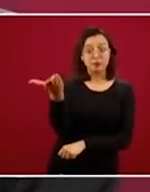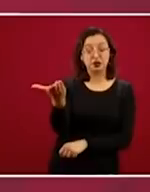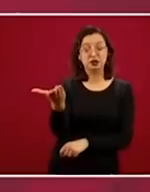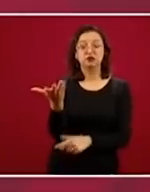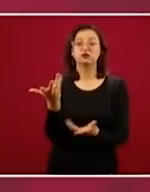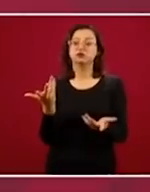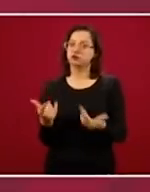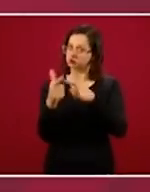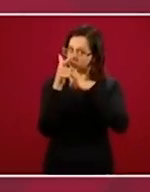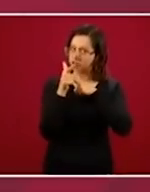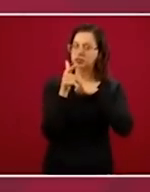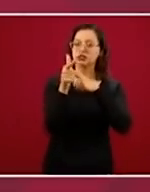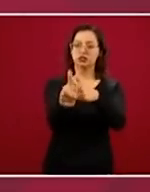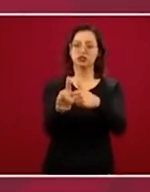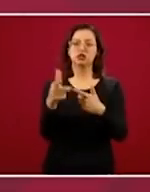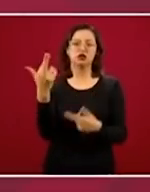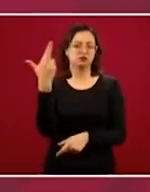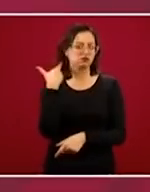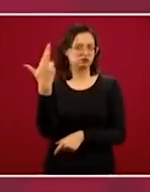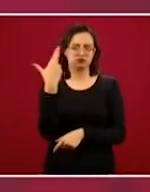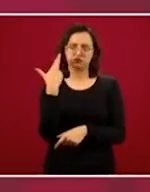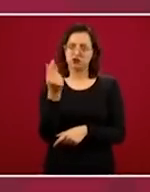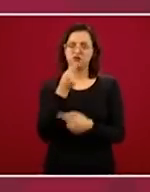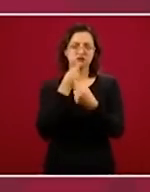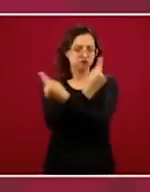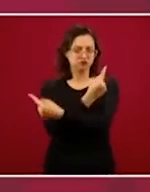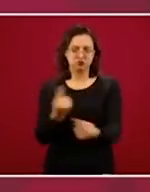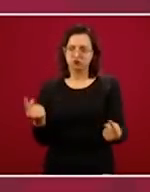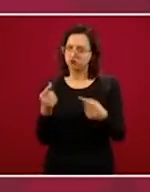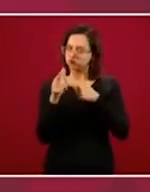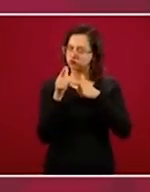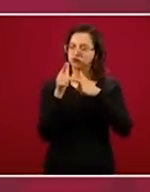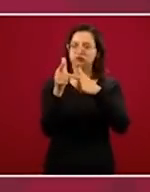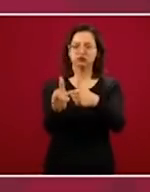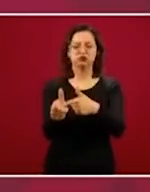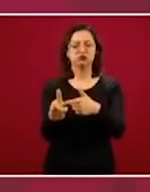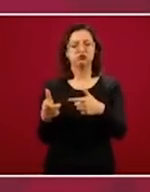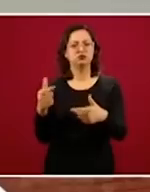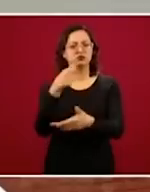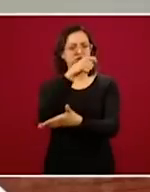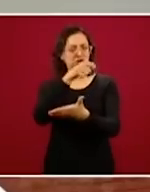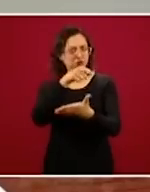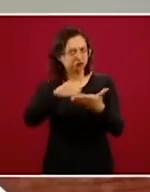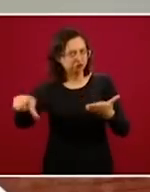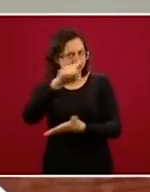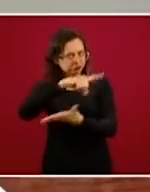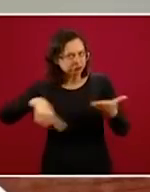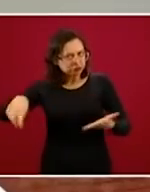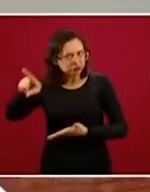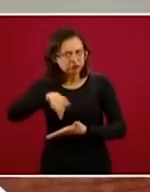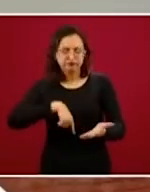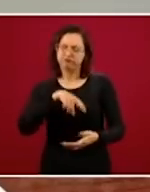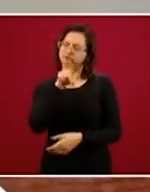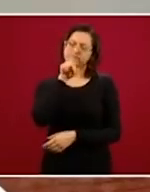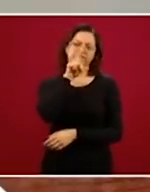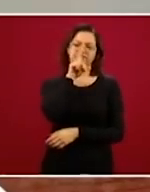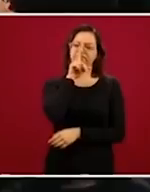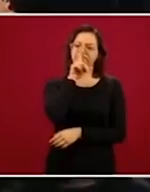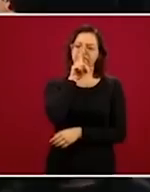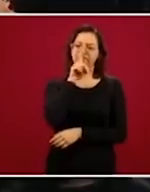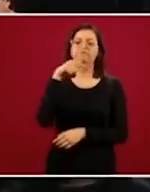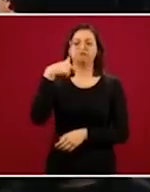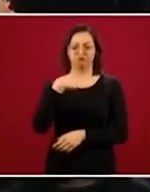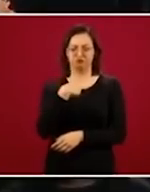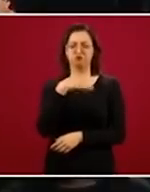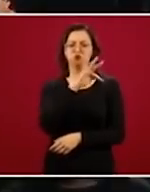mantenga el programa que no se cancele el programa eso es lo que